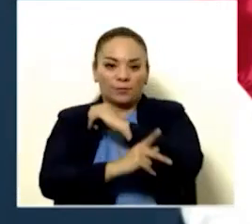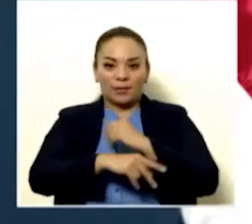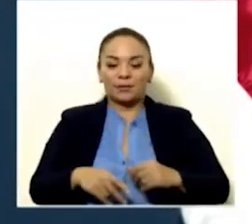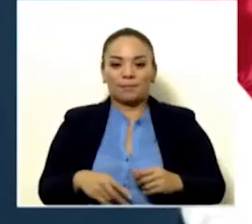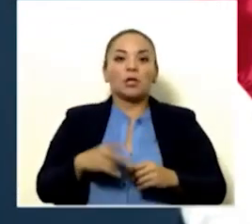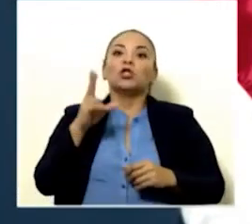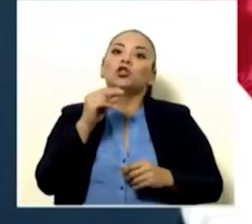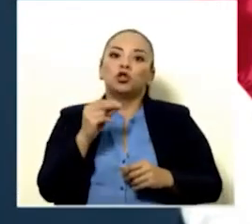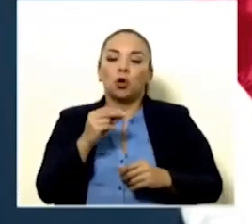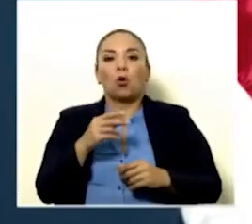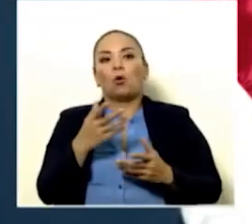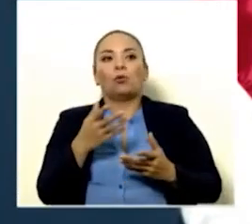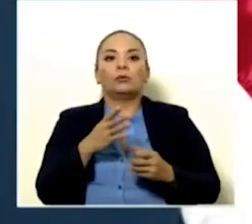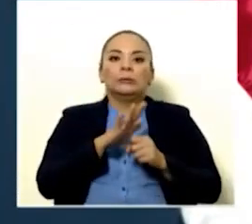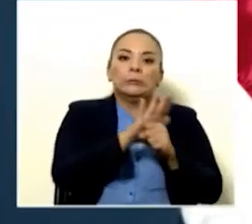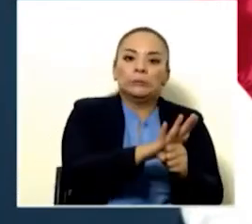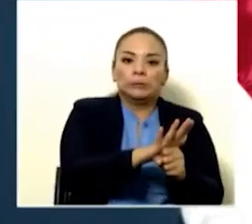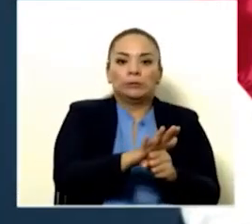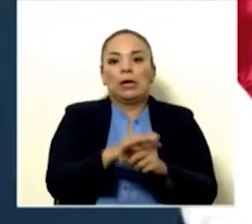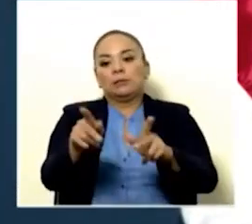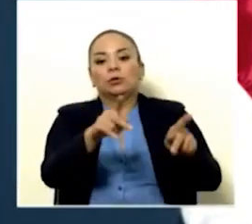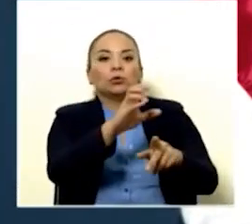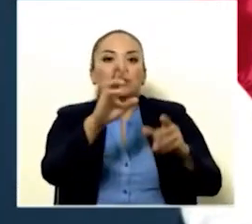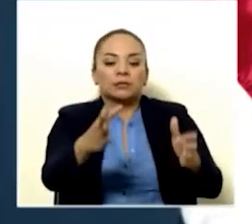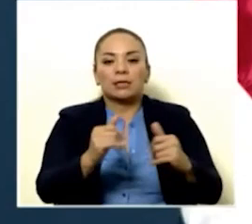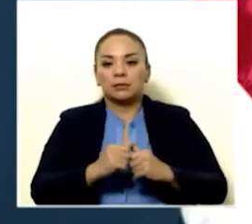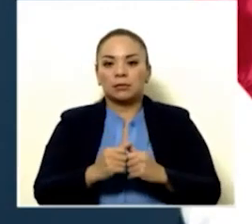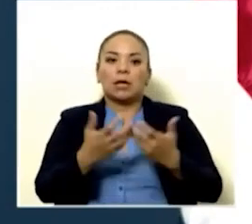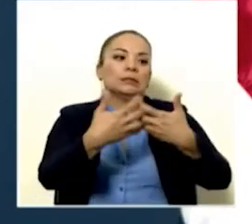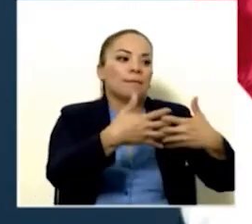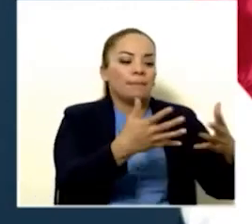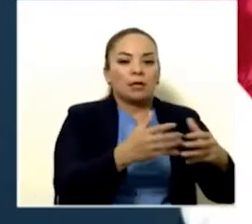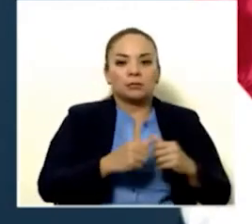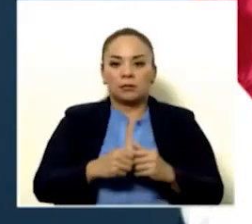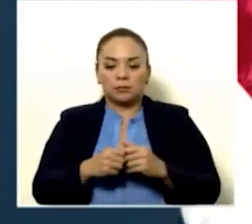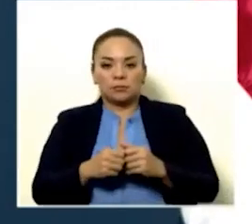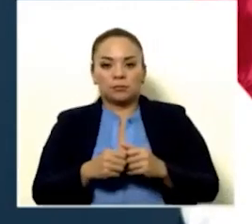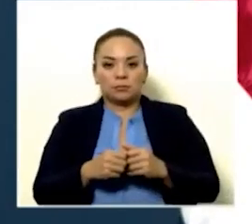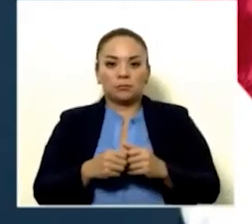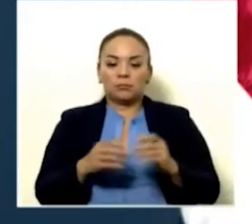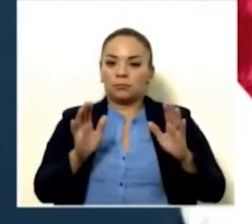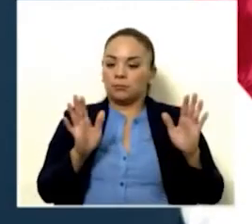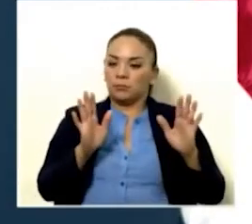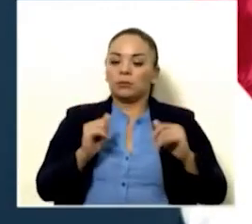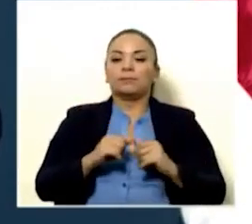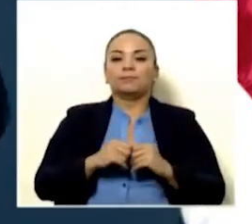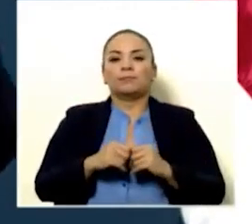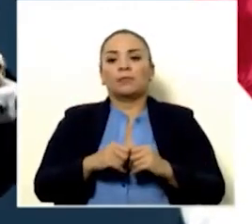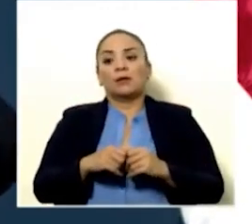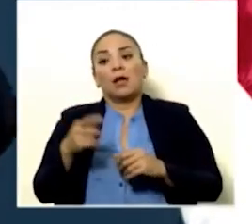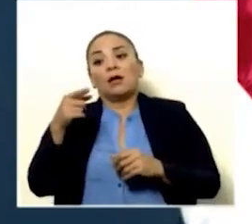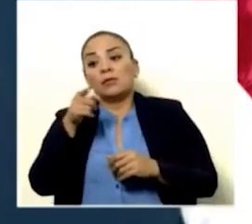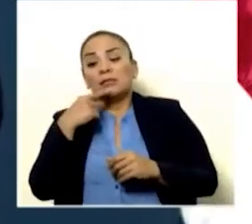a la pyme y al hogar costarricense, compitiendo con ellos en el mercado financiero. No, que 6.000 es mucho.